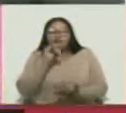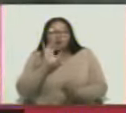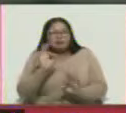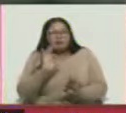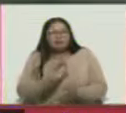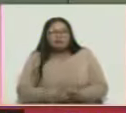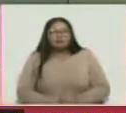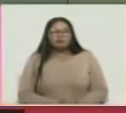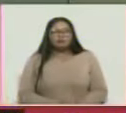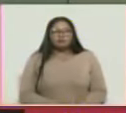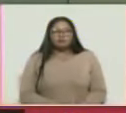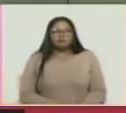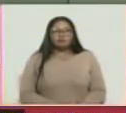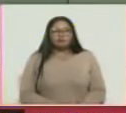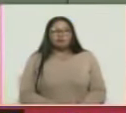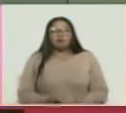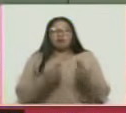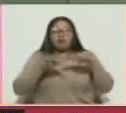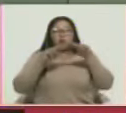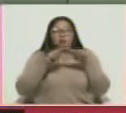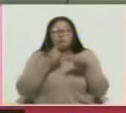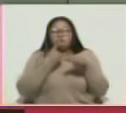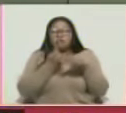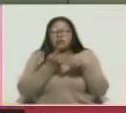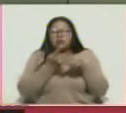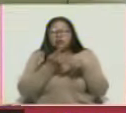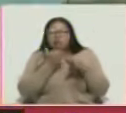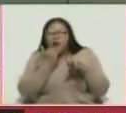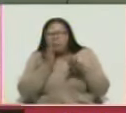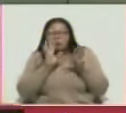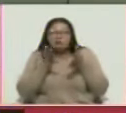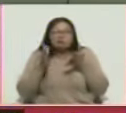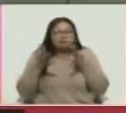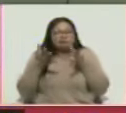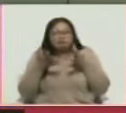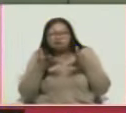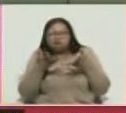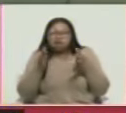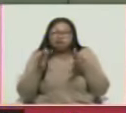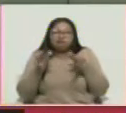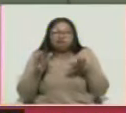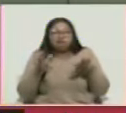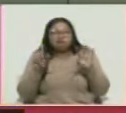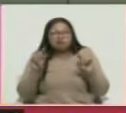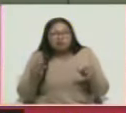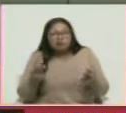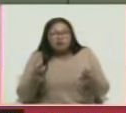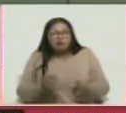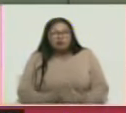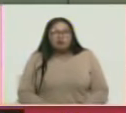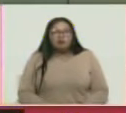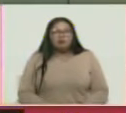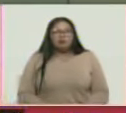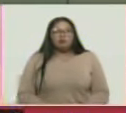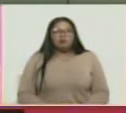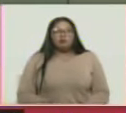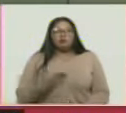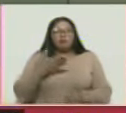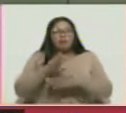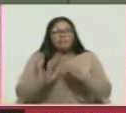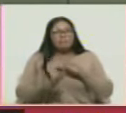ha pronunciado, pero digamos, no hay, o sea, no se ve mayor o una acción que pueda